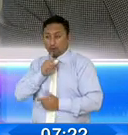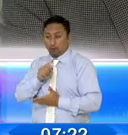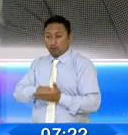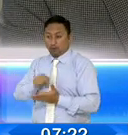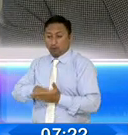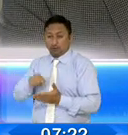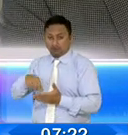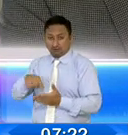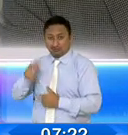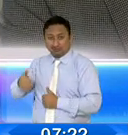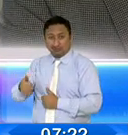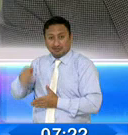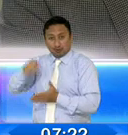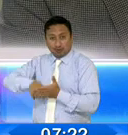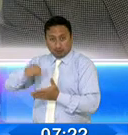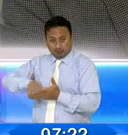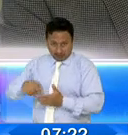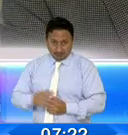escrutinio. Y ahí